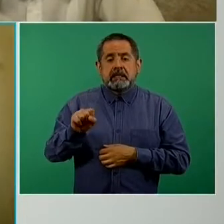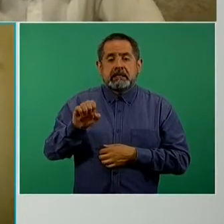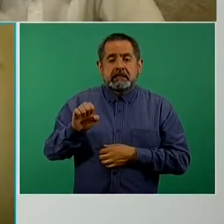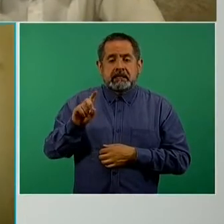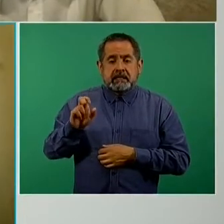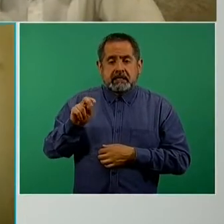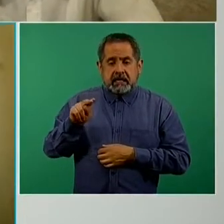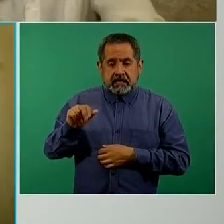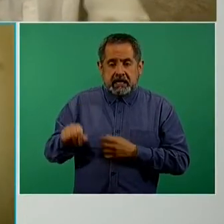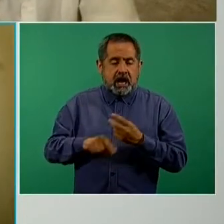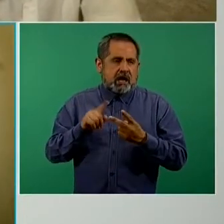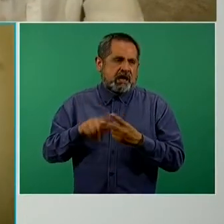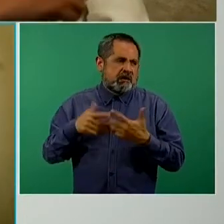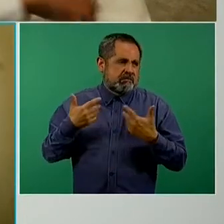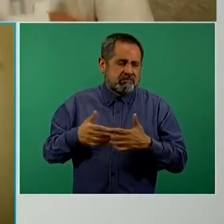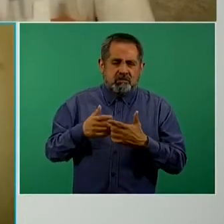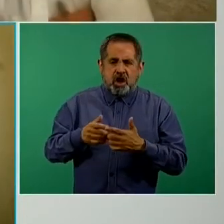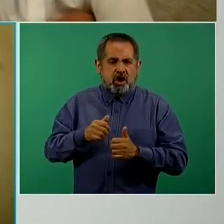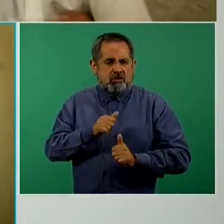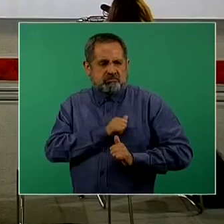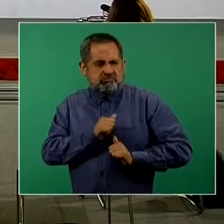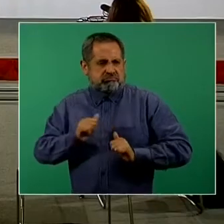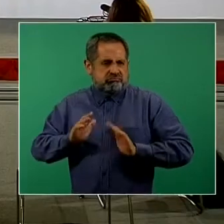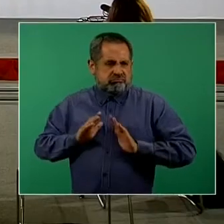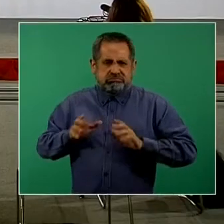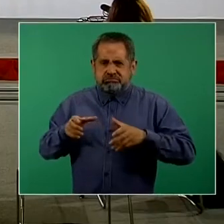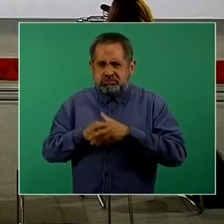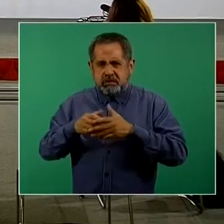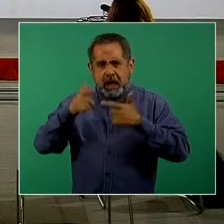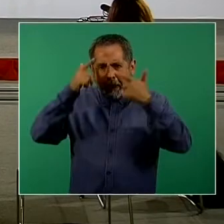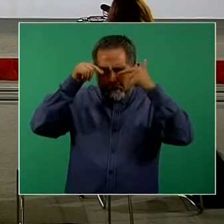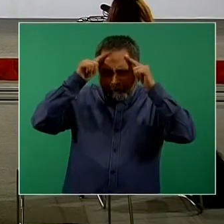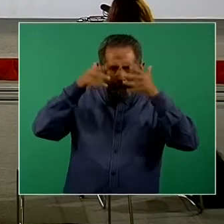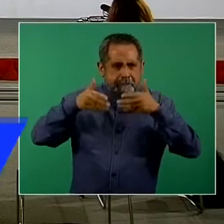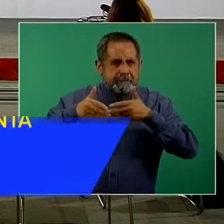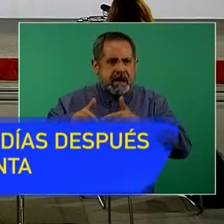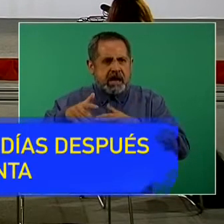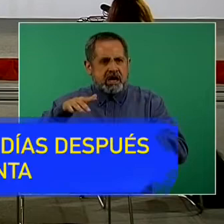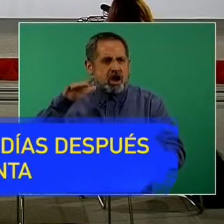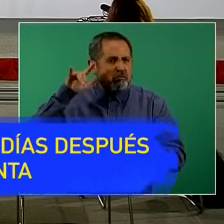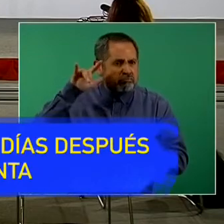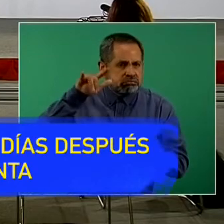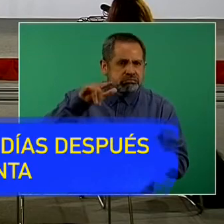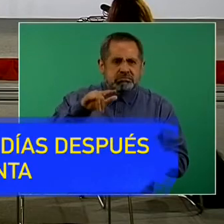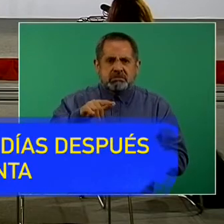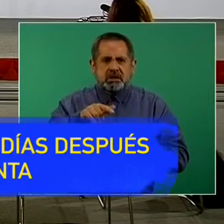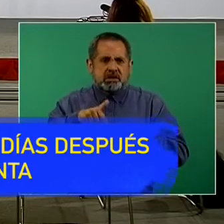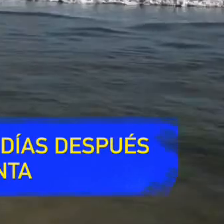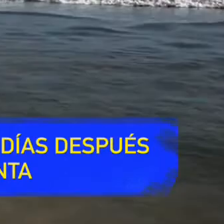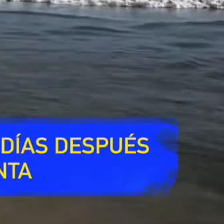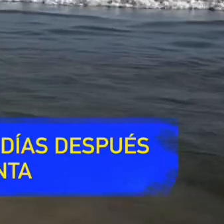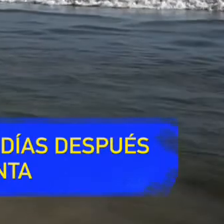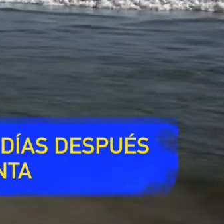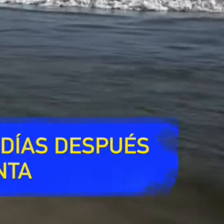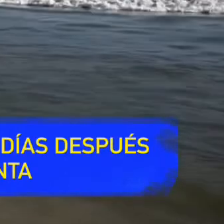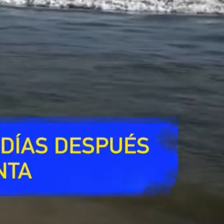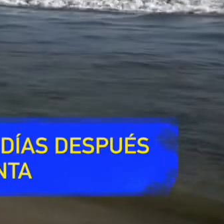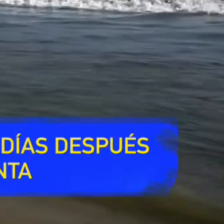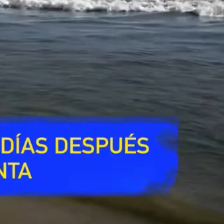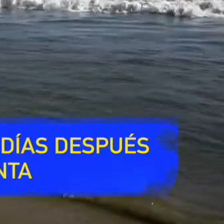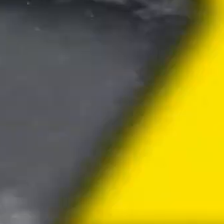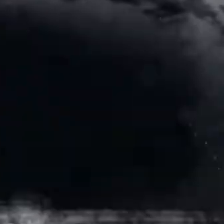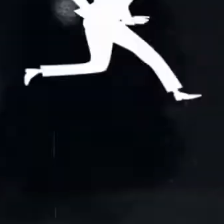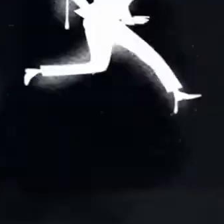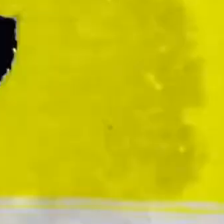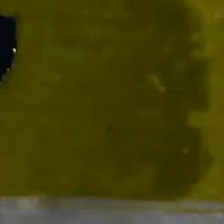que es necesario abrir las escuelas en esta entidad, pero será de forma escalonada. Descartó que el regreso a clases presenciales sea en la primera semana de